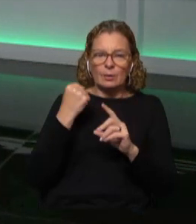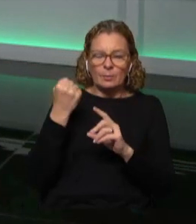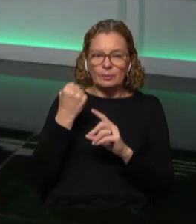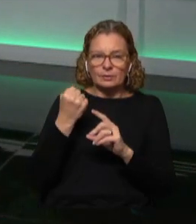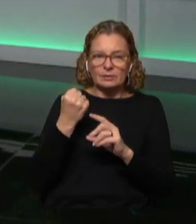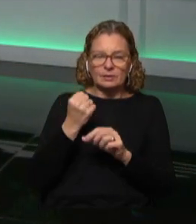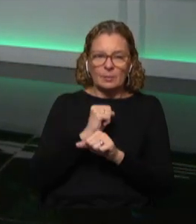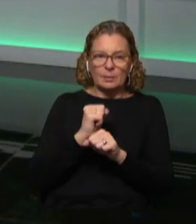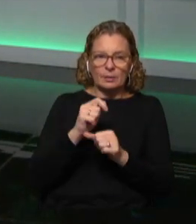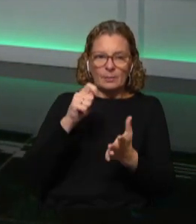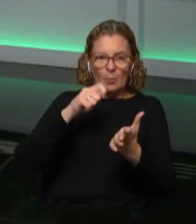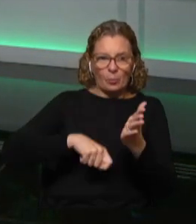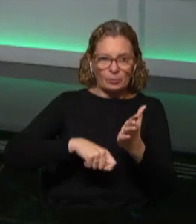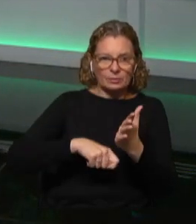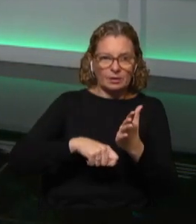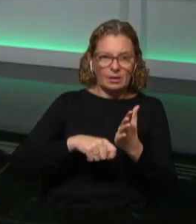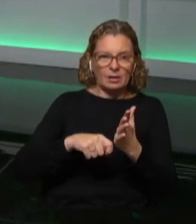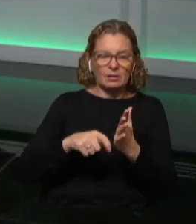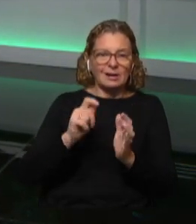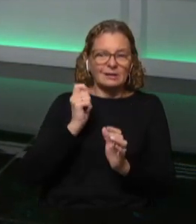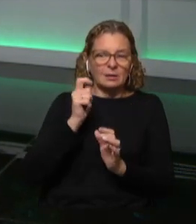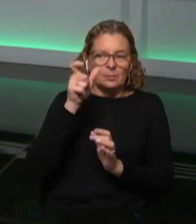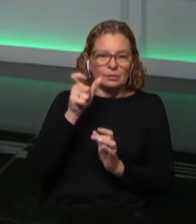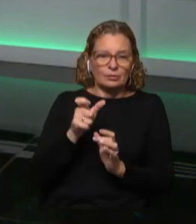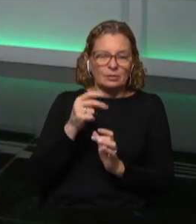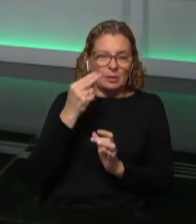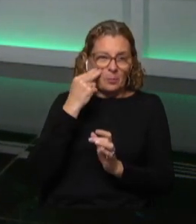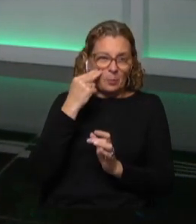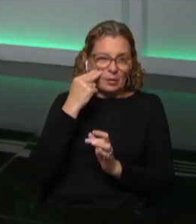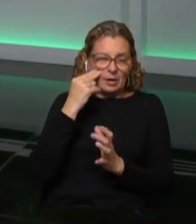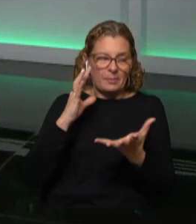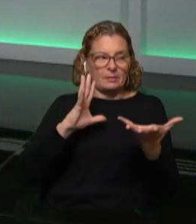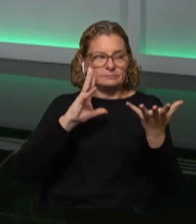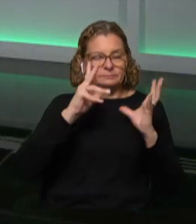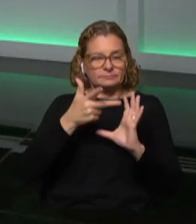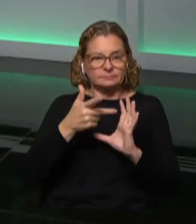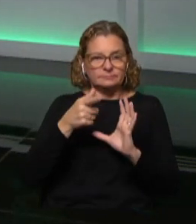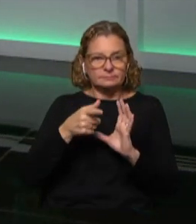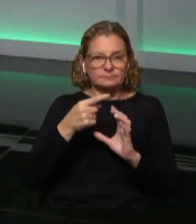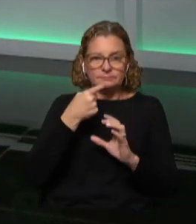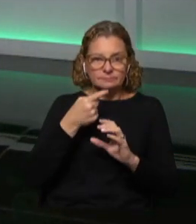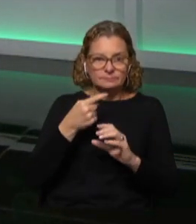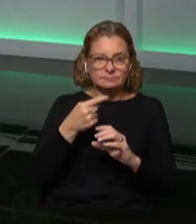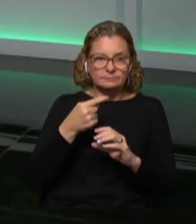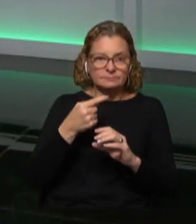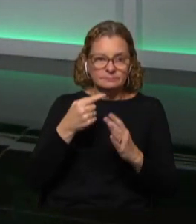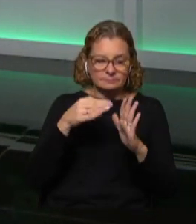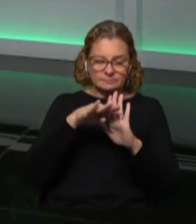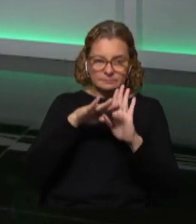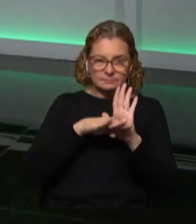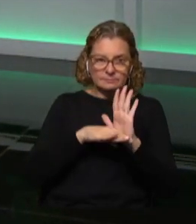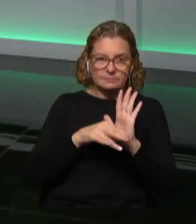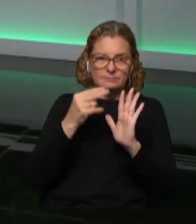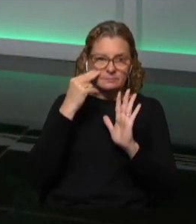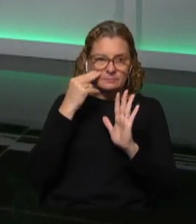poder sancionar a quienes, bueno, generen perjuicios ambientales. Y vamos a repasar un par de casos sobre